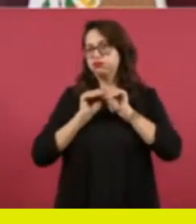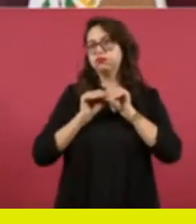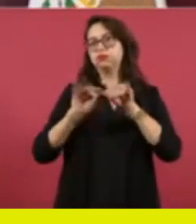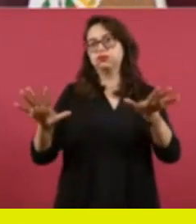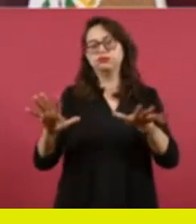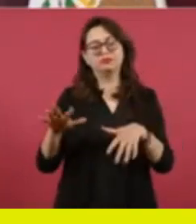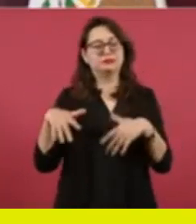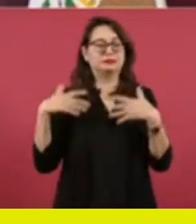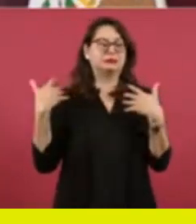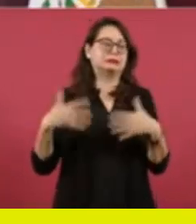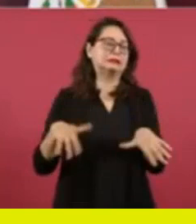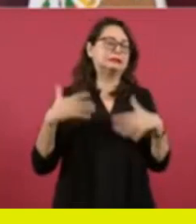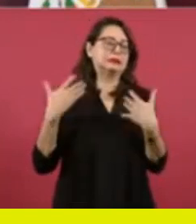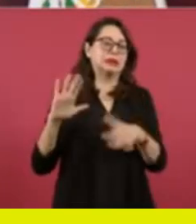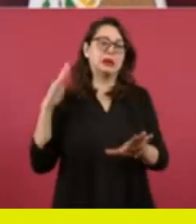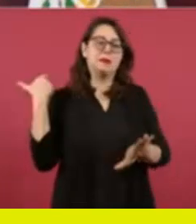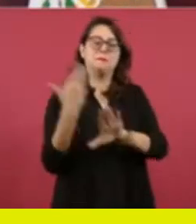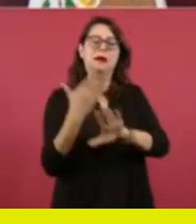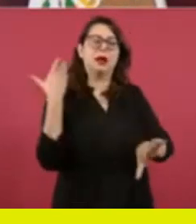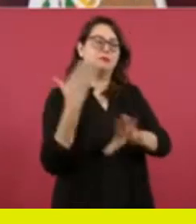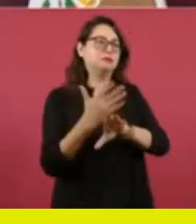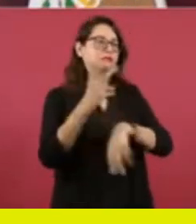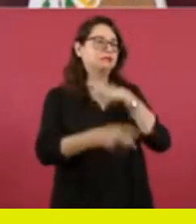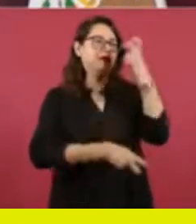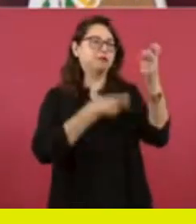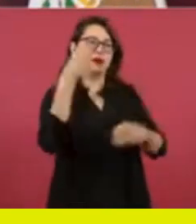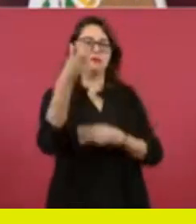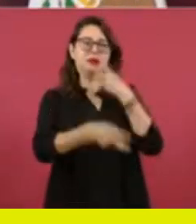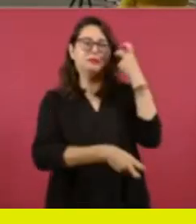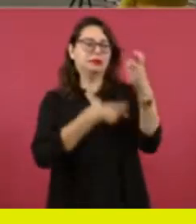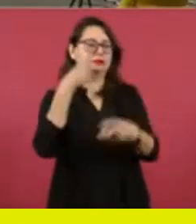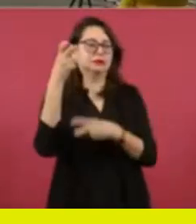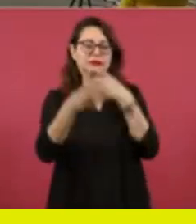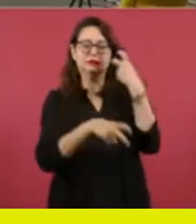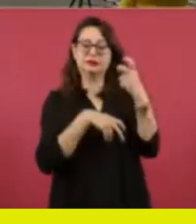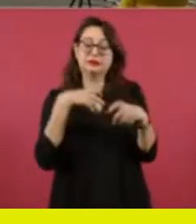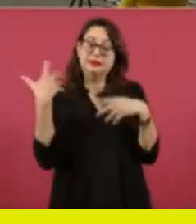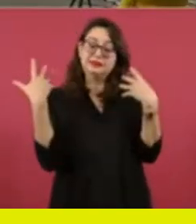porque... Pero no lo hicieron de mala fe, es que ya